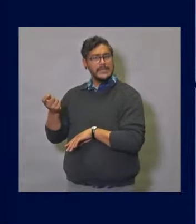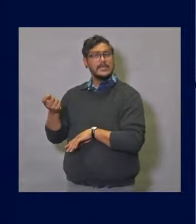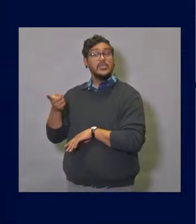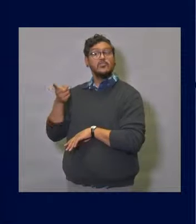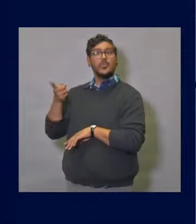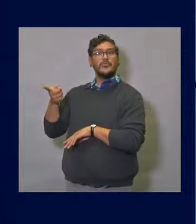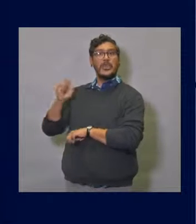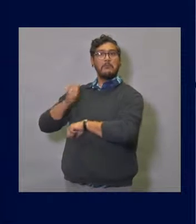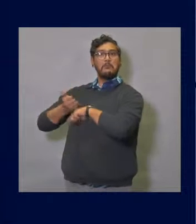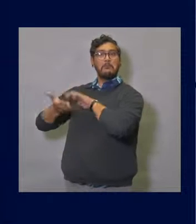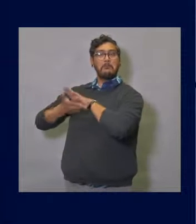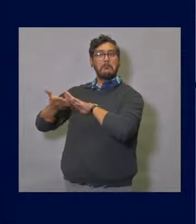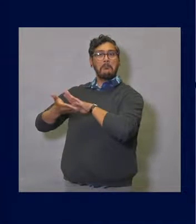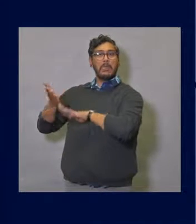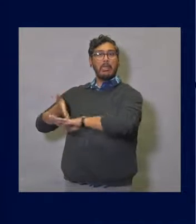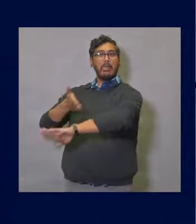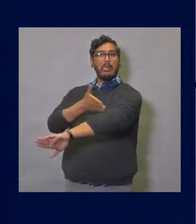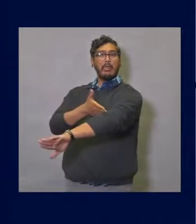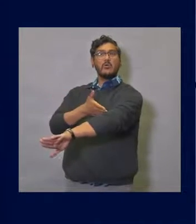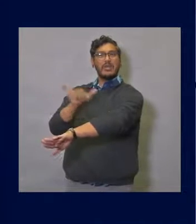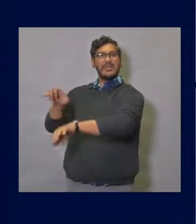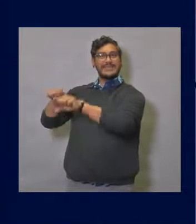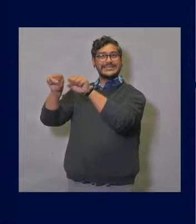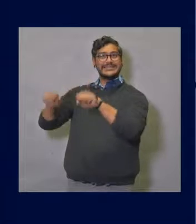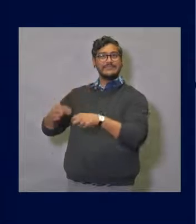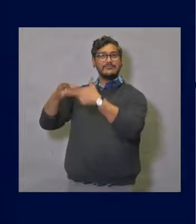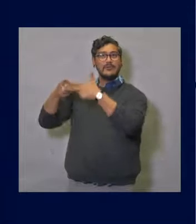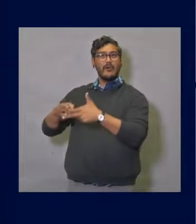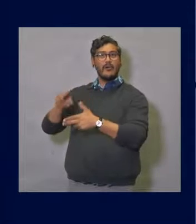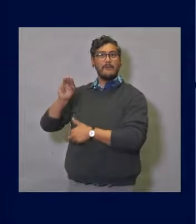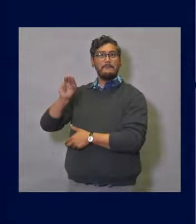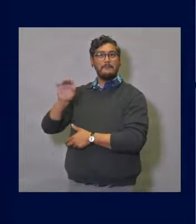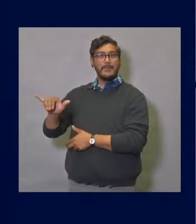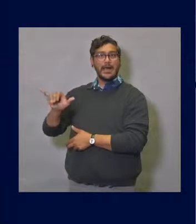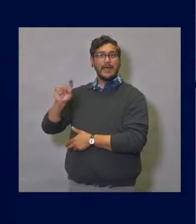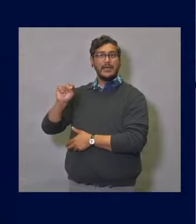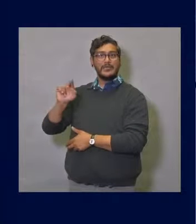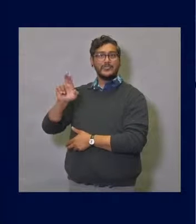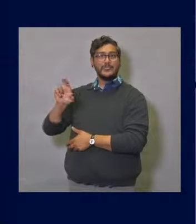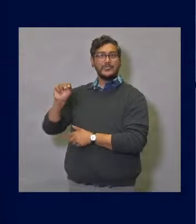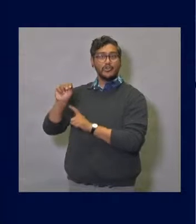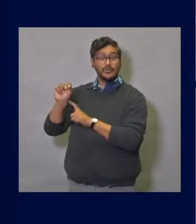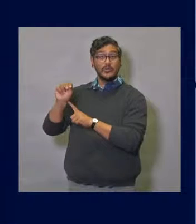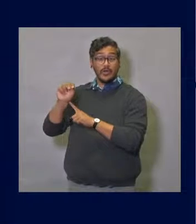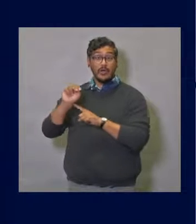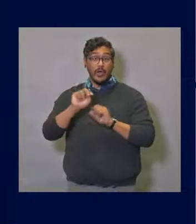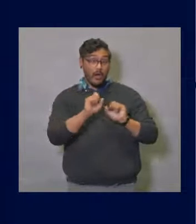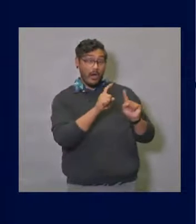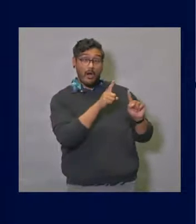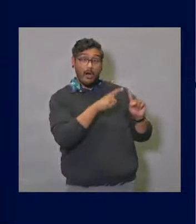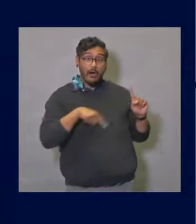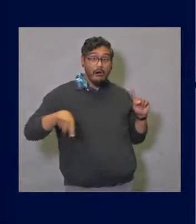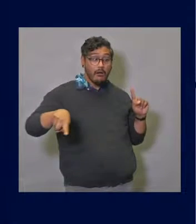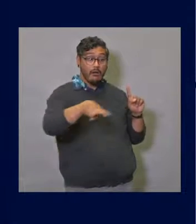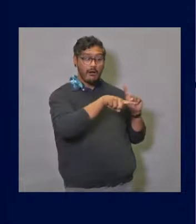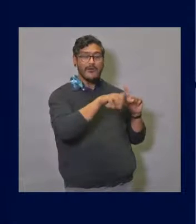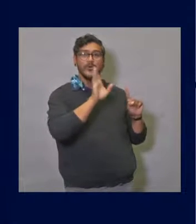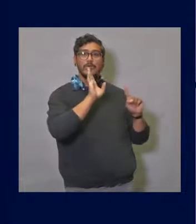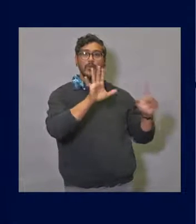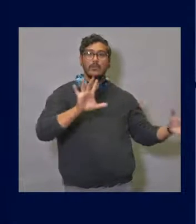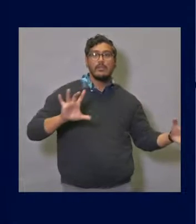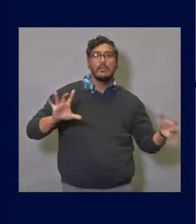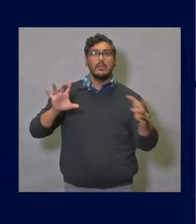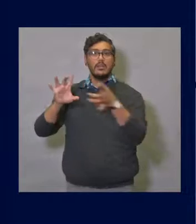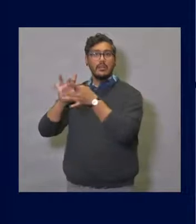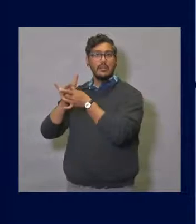MyChurn, el sistema de registro de citas del estado. Todos los proveedores comenzarán a trabajar con Blue Shield en preparación para